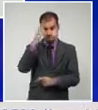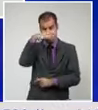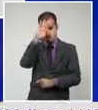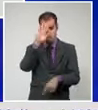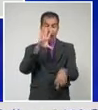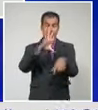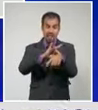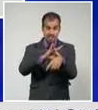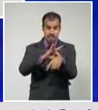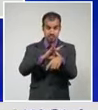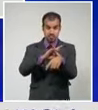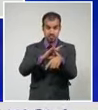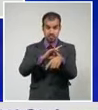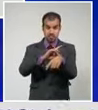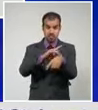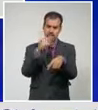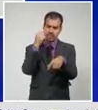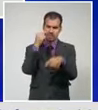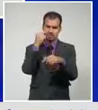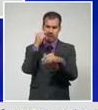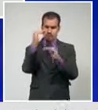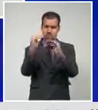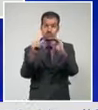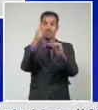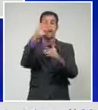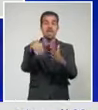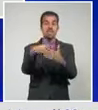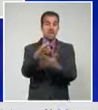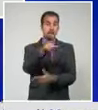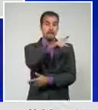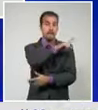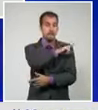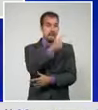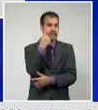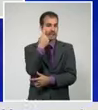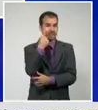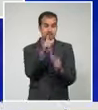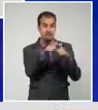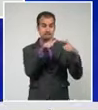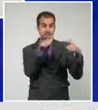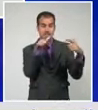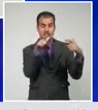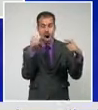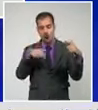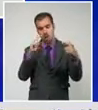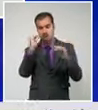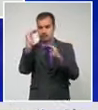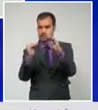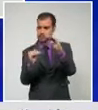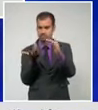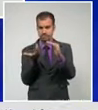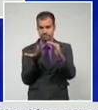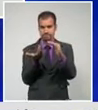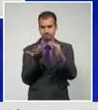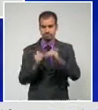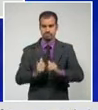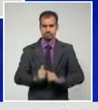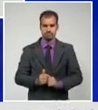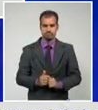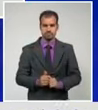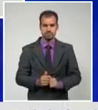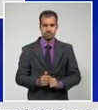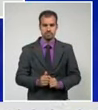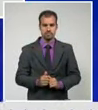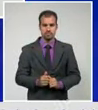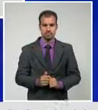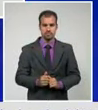es menor que en los últimos 3 días anteriores, pero superior, digamos, al del día 17 de marzo, que fueron